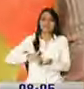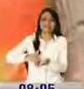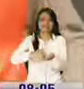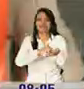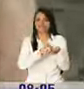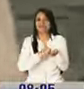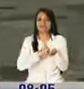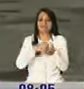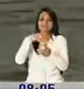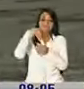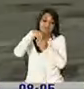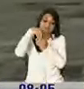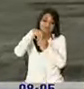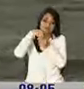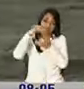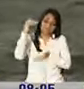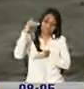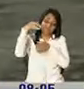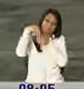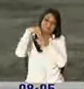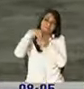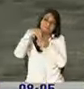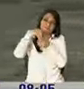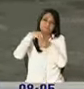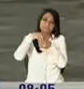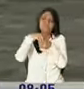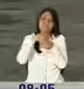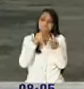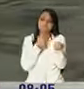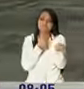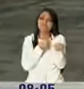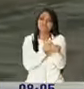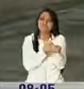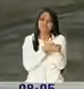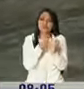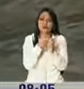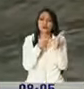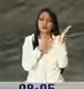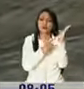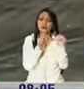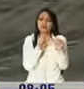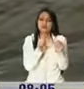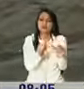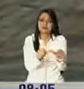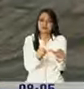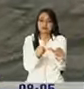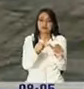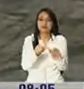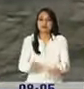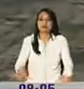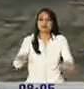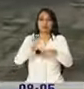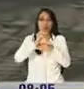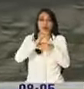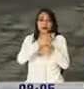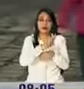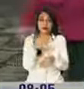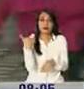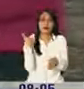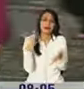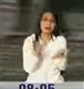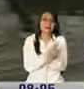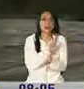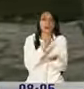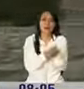Esta recaudación lo que busca es mantener a flote los diferentes programas que tenemos a nivel nacional. Ya tenemos la Escuela Granja, la primera